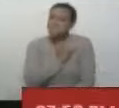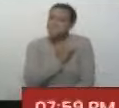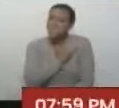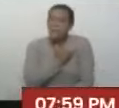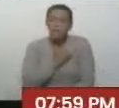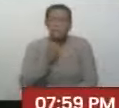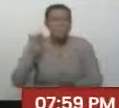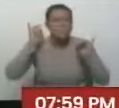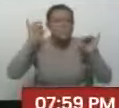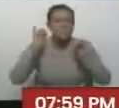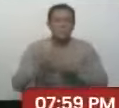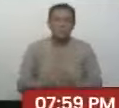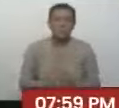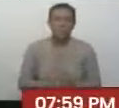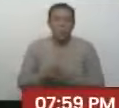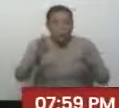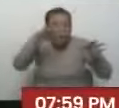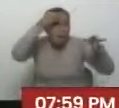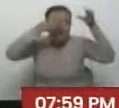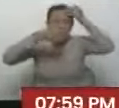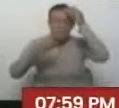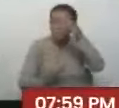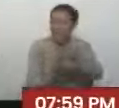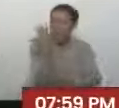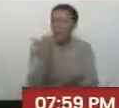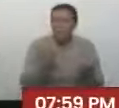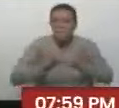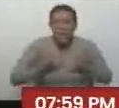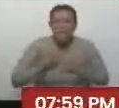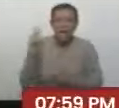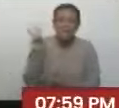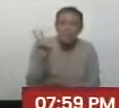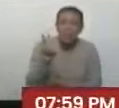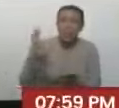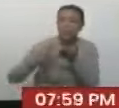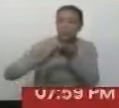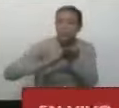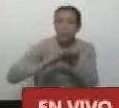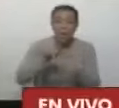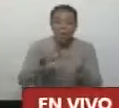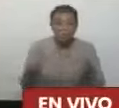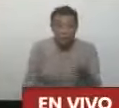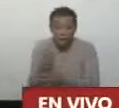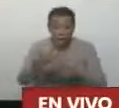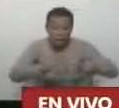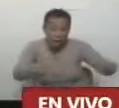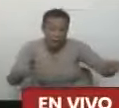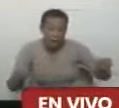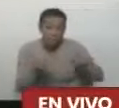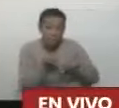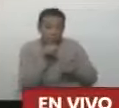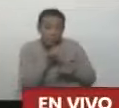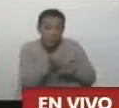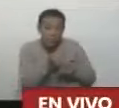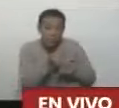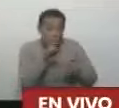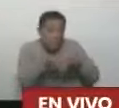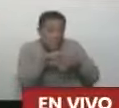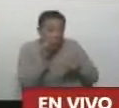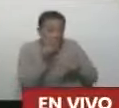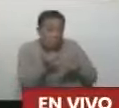Venezuela, ¿verdad? Formarse para crear las cosas y buscar soluciones. Esto que tú creaste aquí, Sebastián,